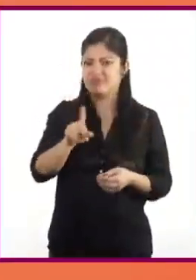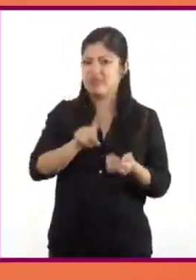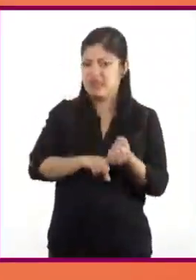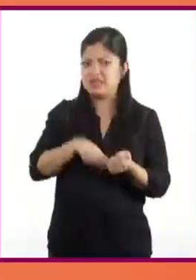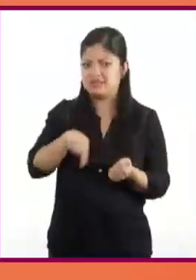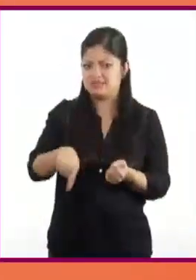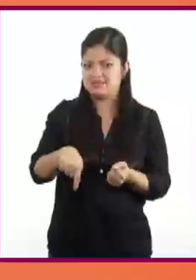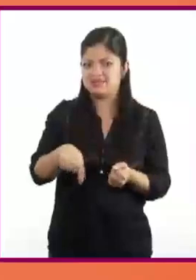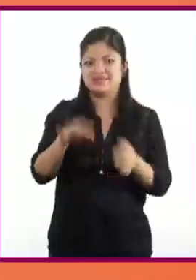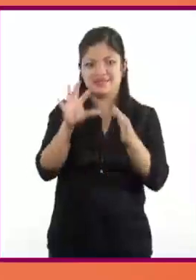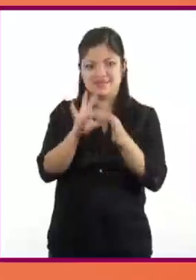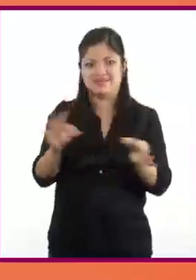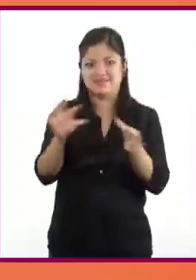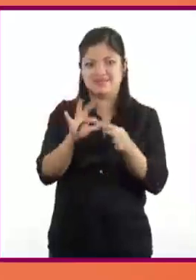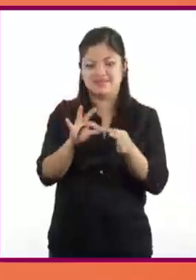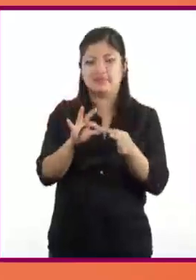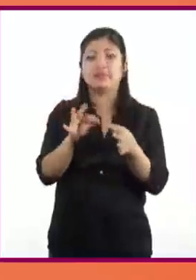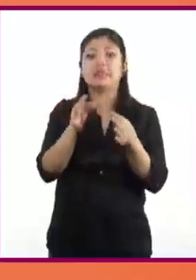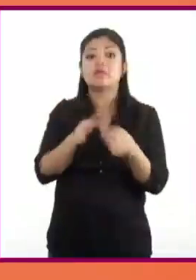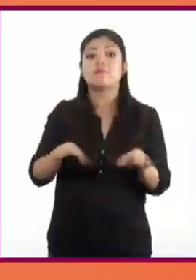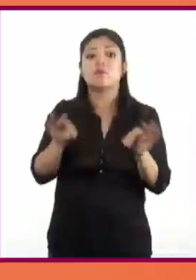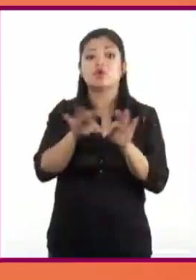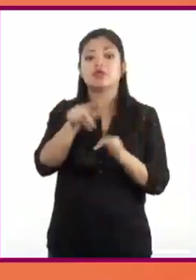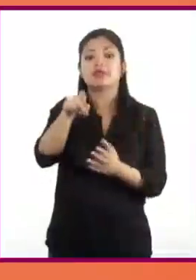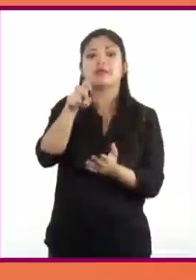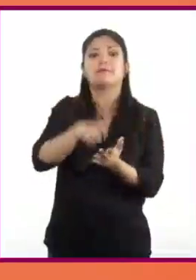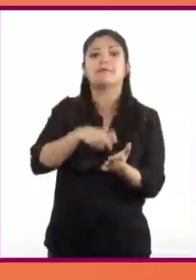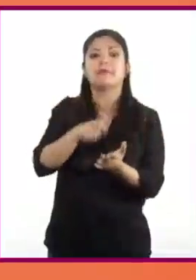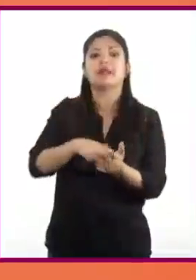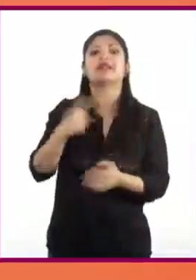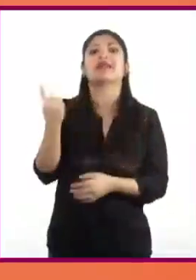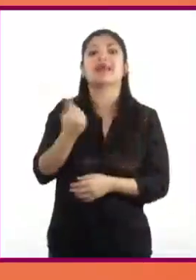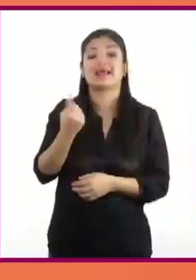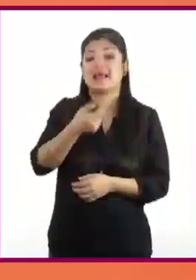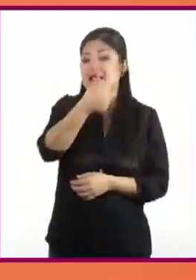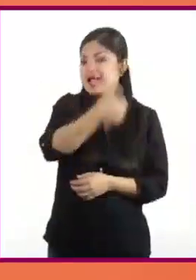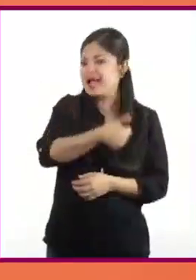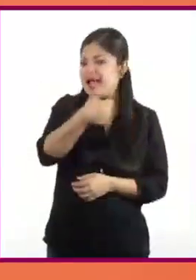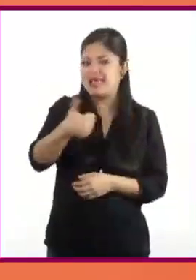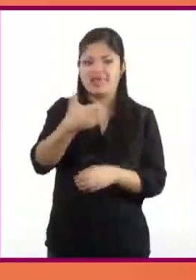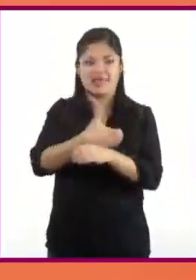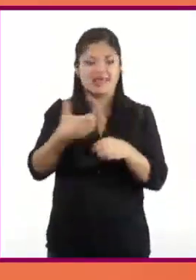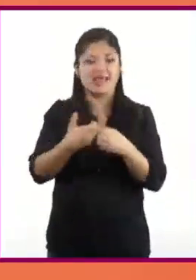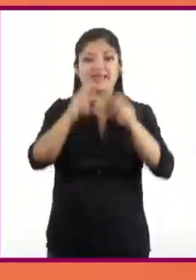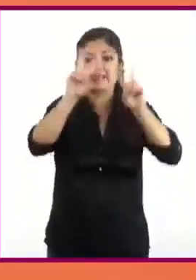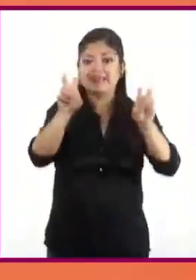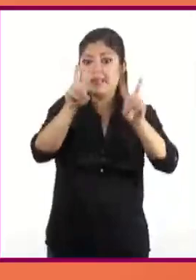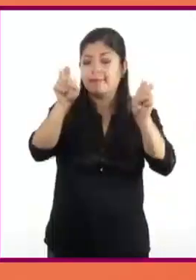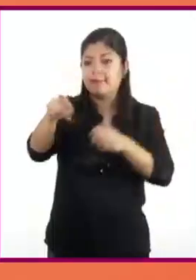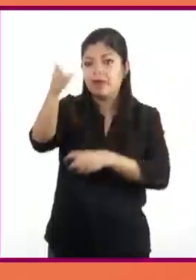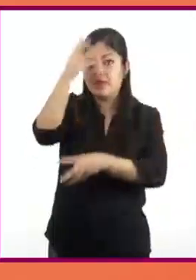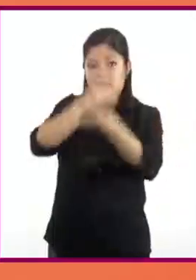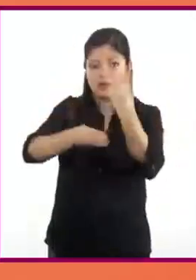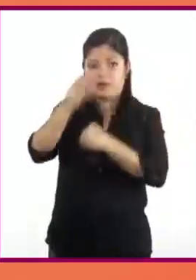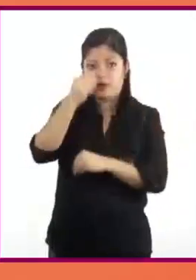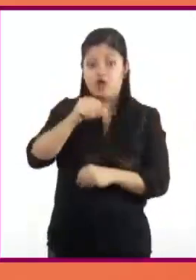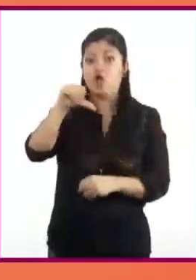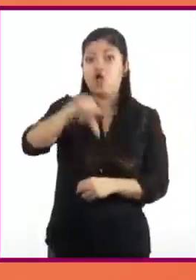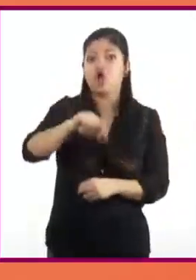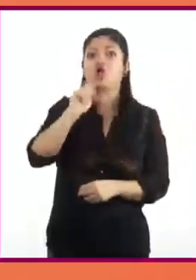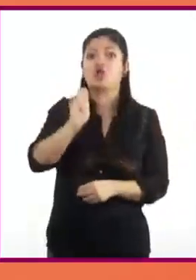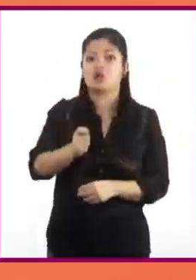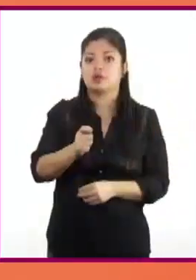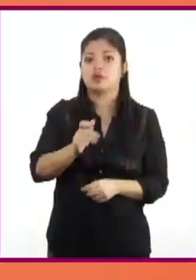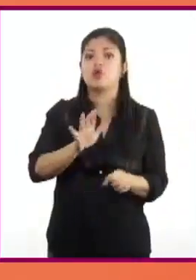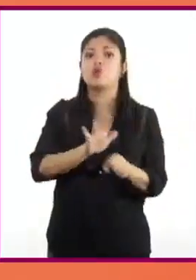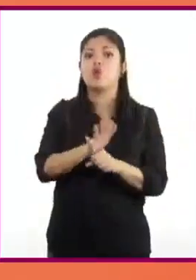estas sesiones, es relevante que pongan en práctica todos y cada uno de los temas que han aprendido. Y hoy es el turno de